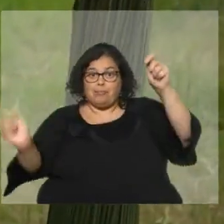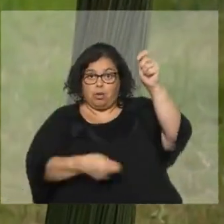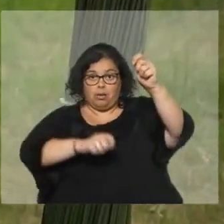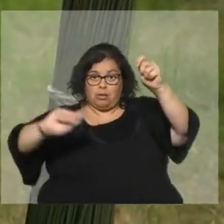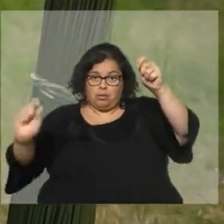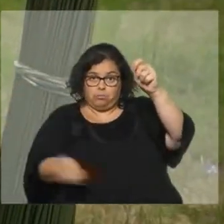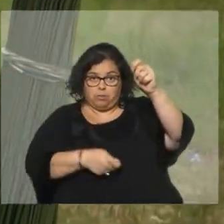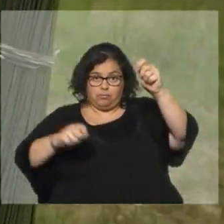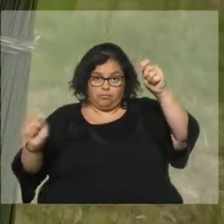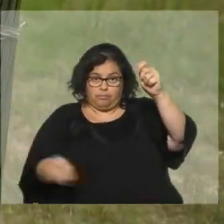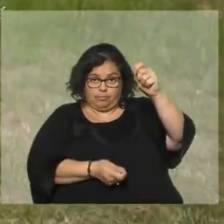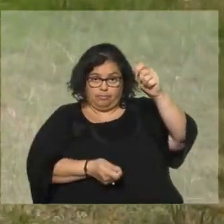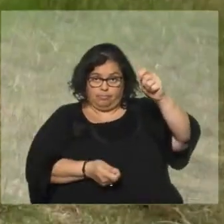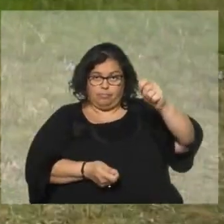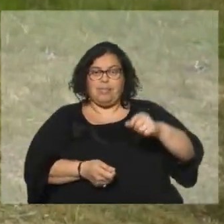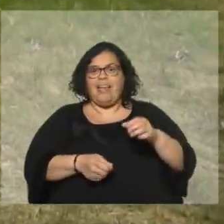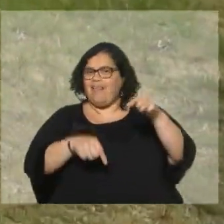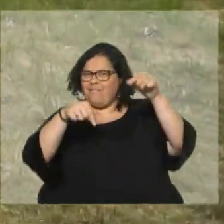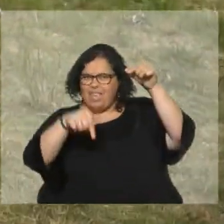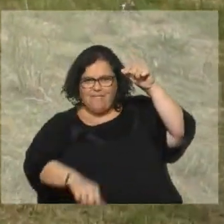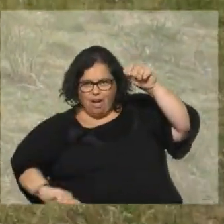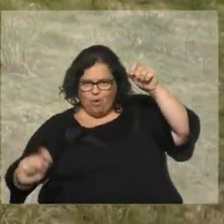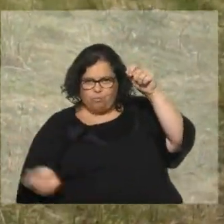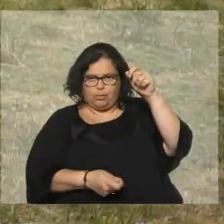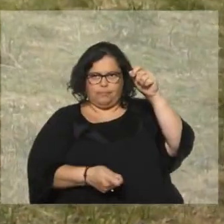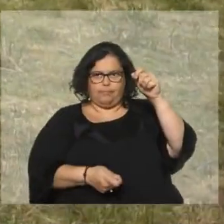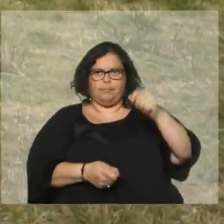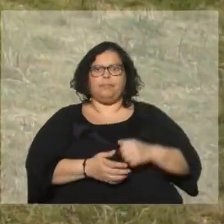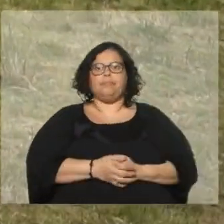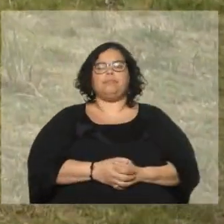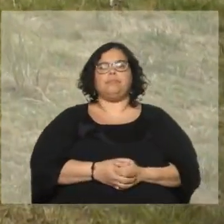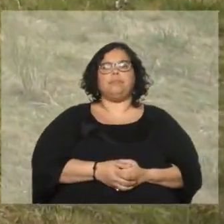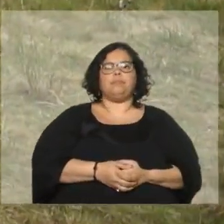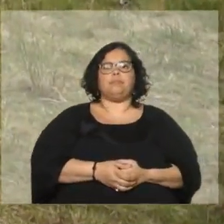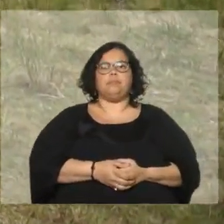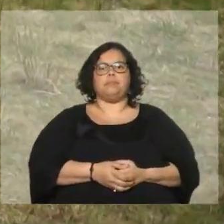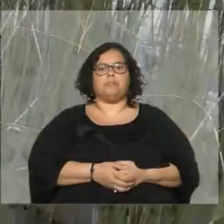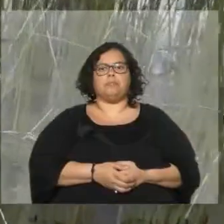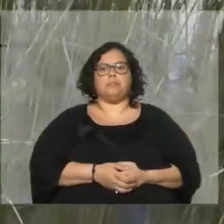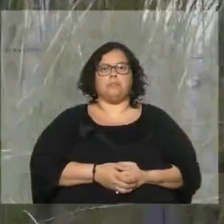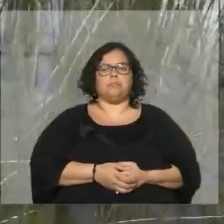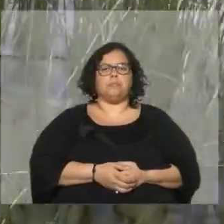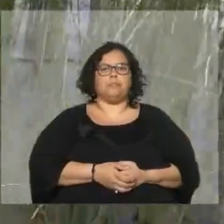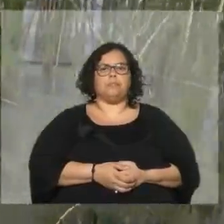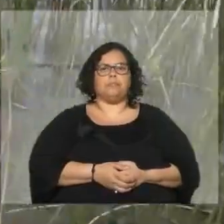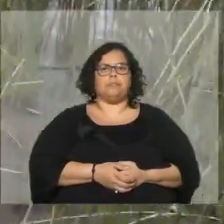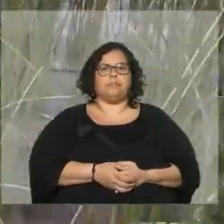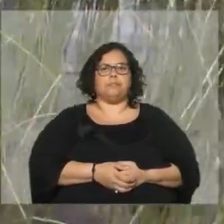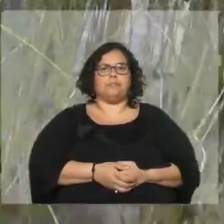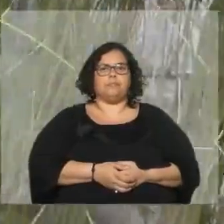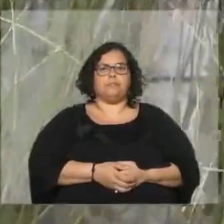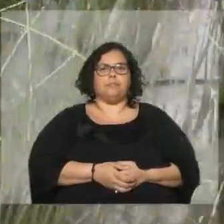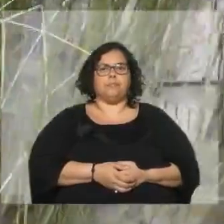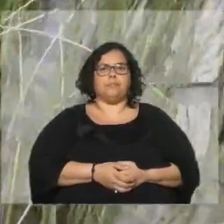nosotros cortamos el junco. De abajo. Nosotros tenemos que agarrar el junco. Uh-huh. Está en el coso, nosotros lo vamos cortando de acá. Ahí está. Lo vamos remando